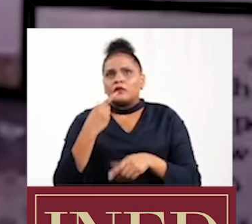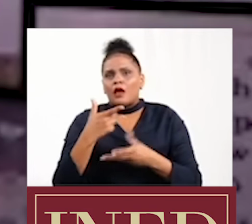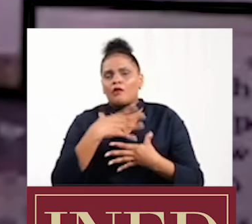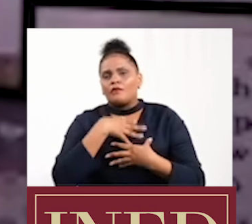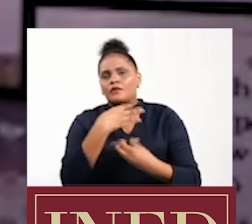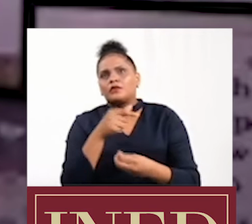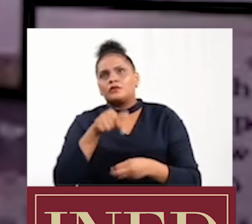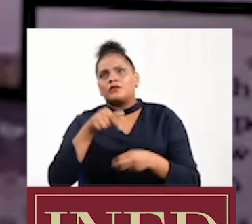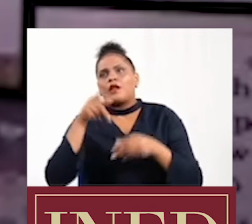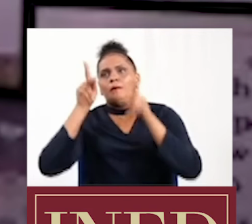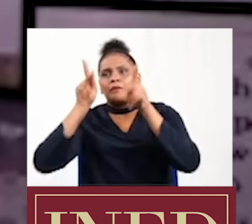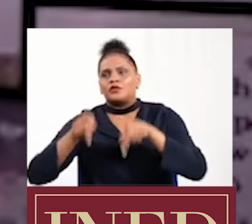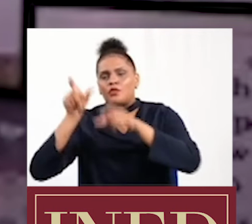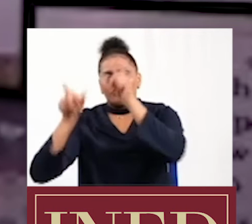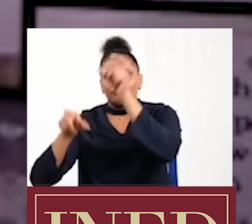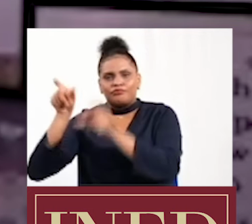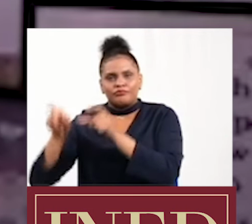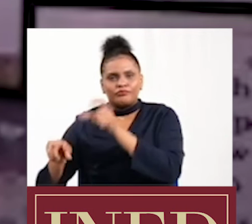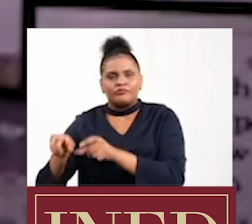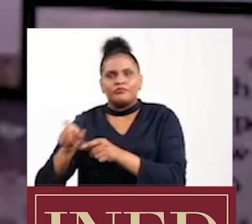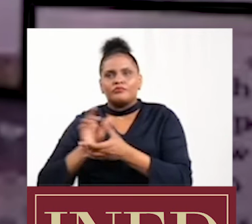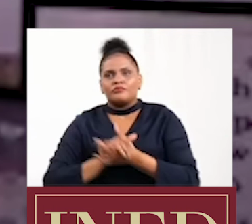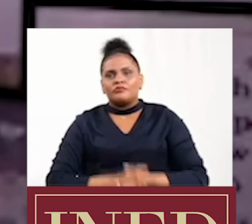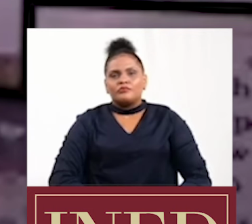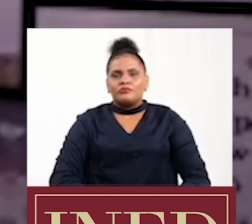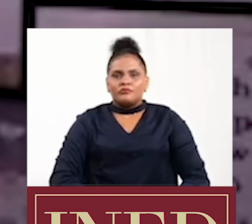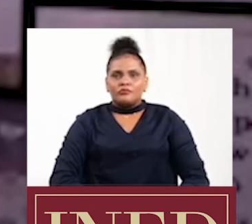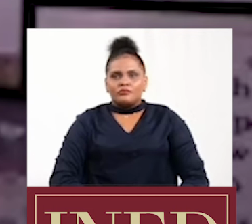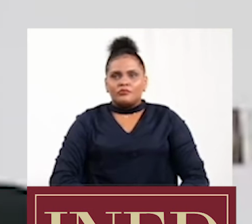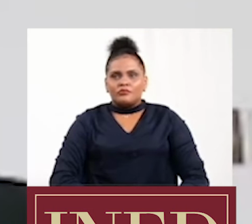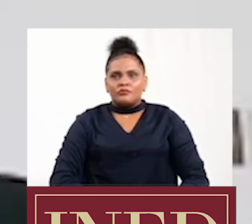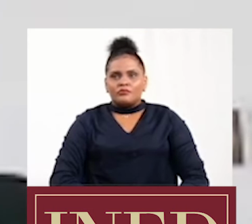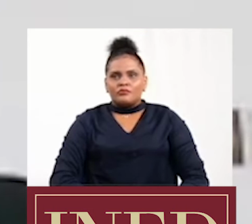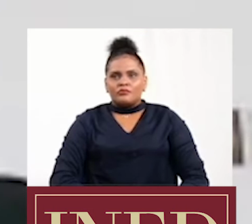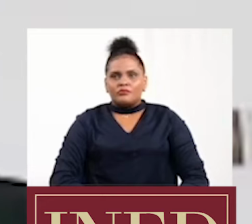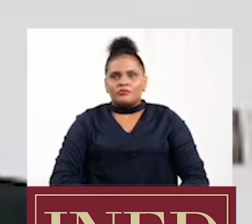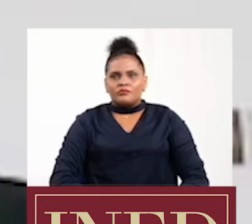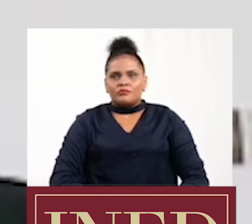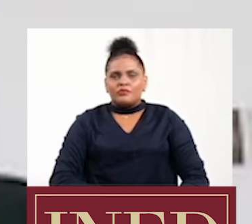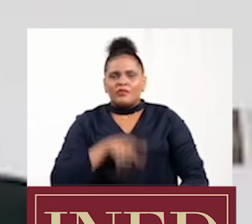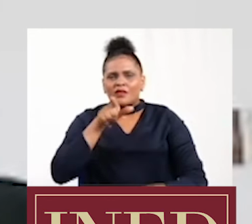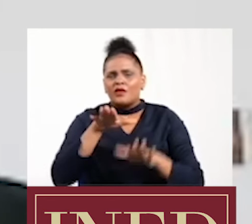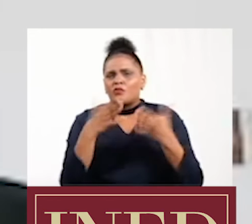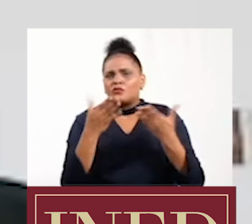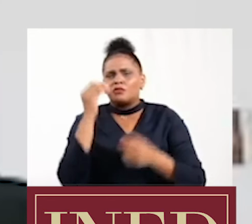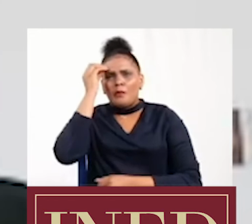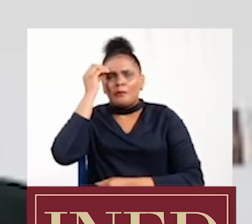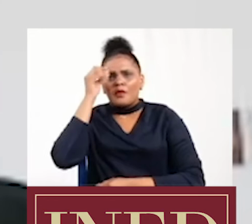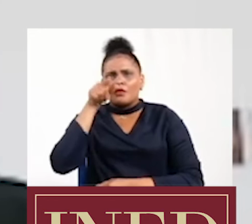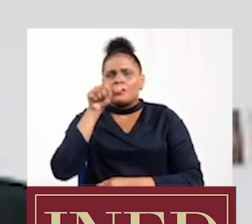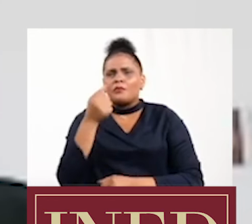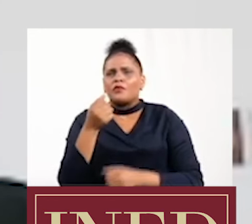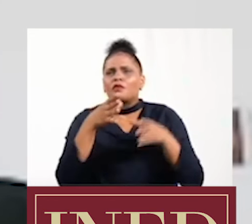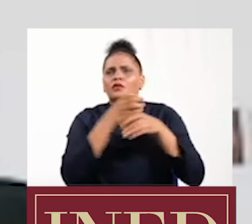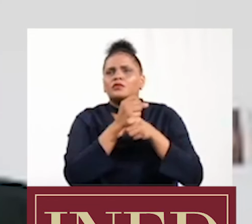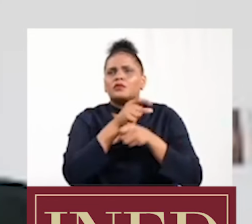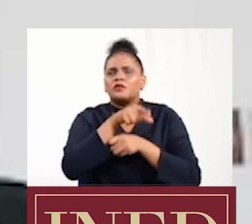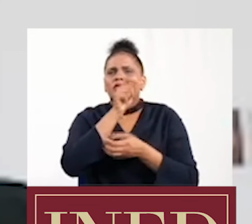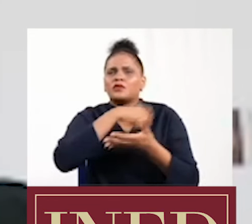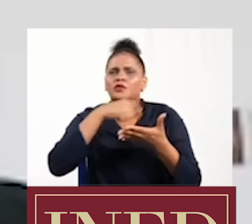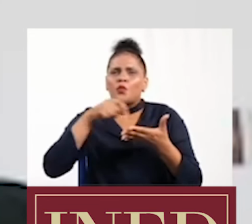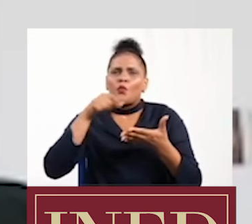desconfianza de la ciudadanía en la región indica la luz nos pregunta qué opina usted de la creación de